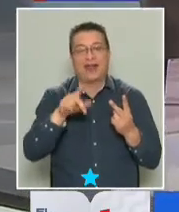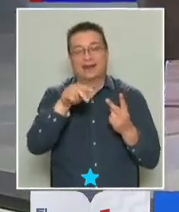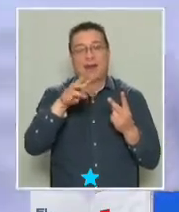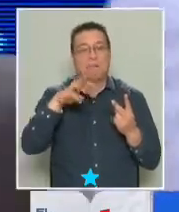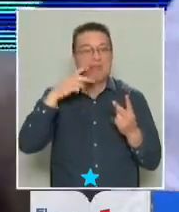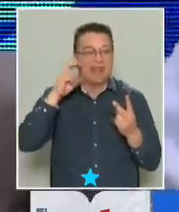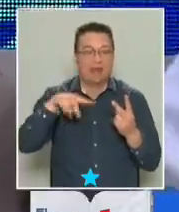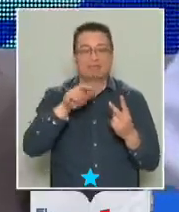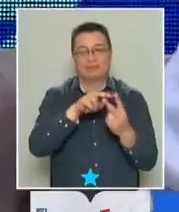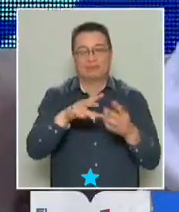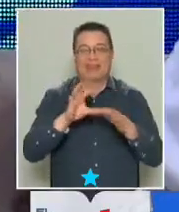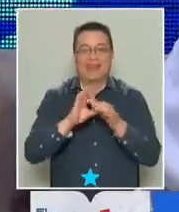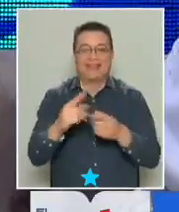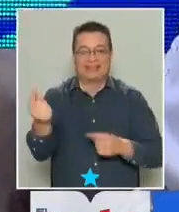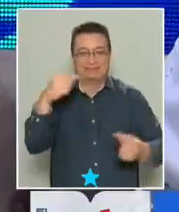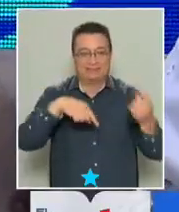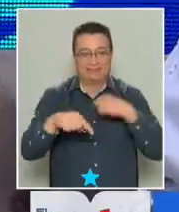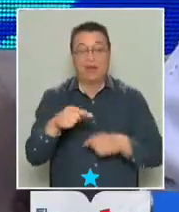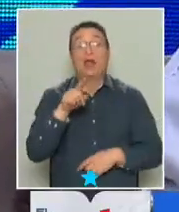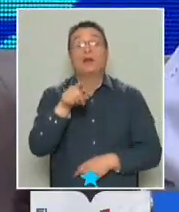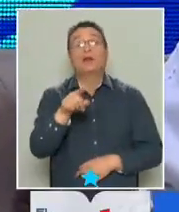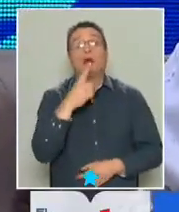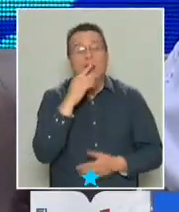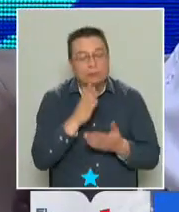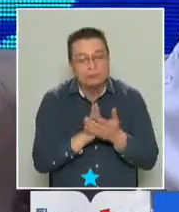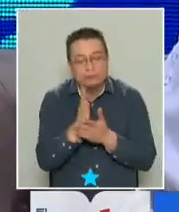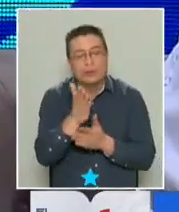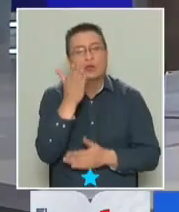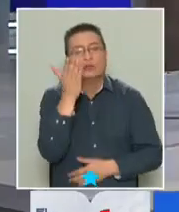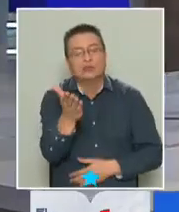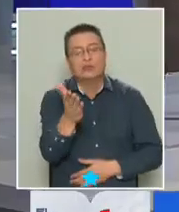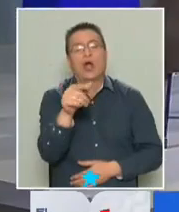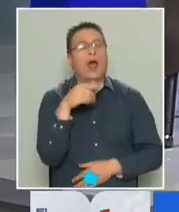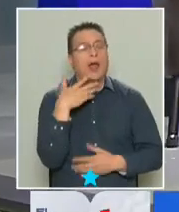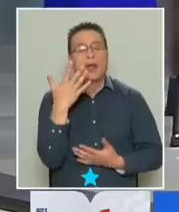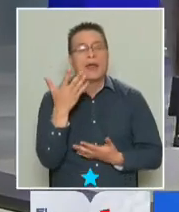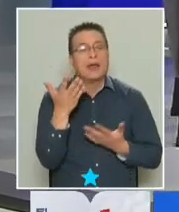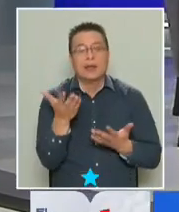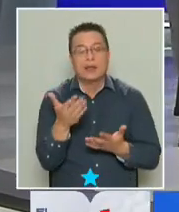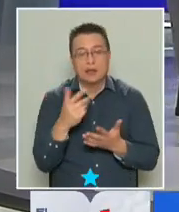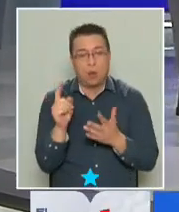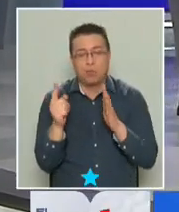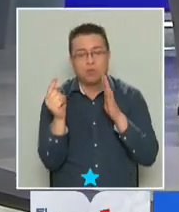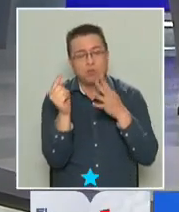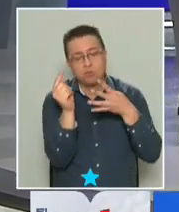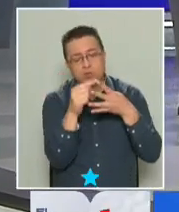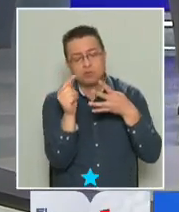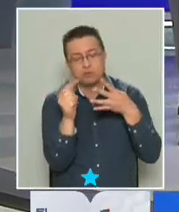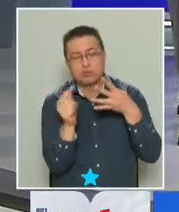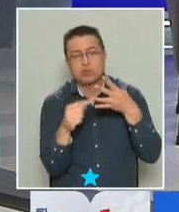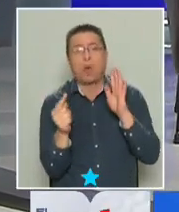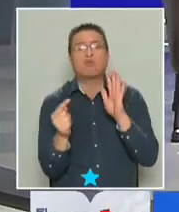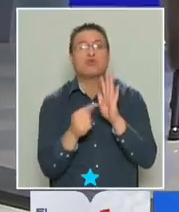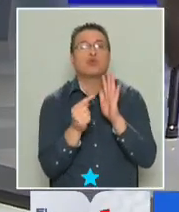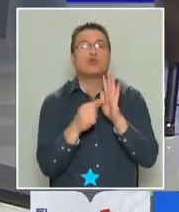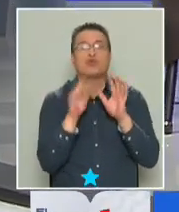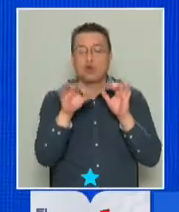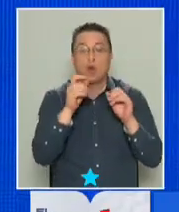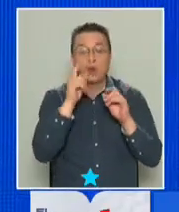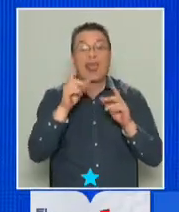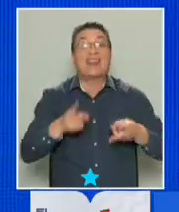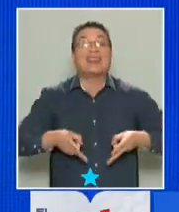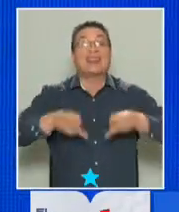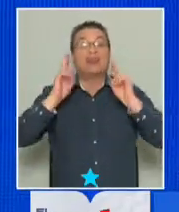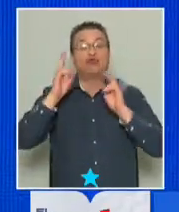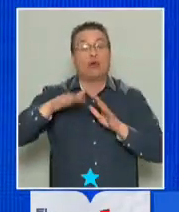acompañarnos aquí en el programa joseba no quiero a conversar contigo y antes de entrar a algunos puntos que estábamos conversando sobre lo que son derechos